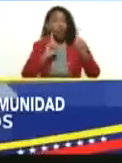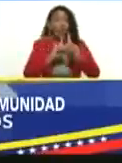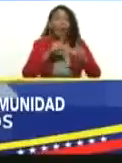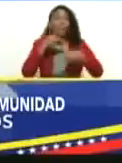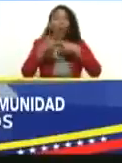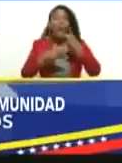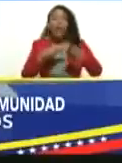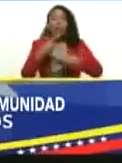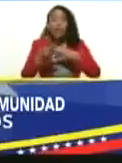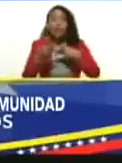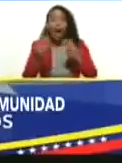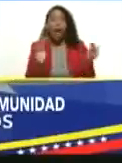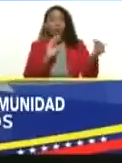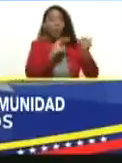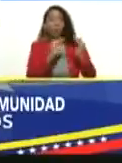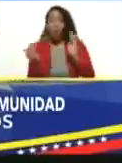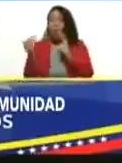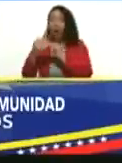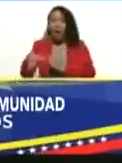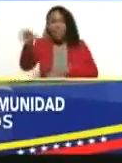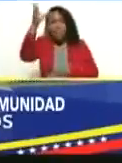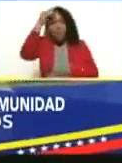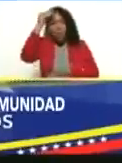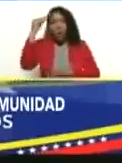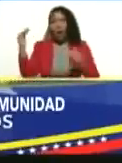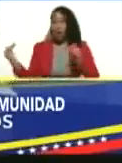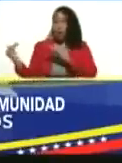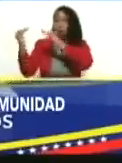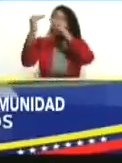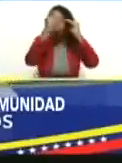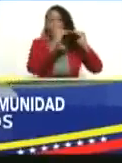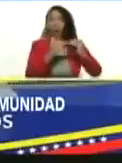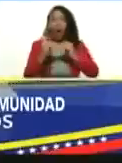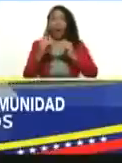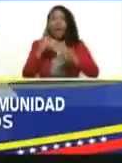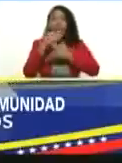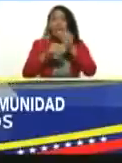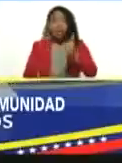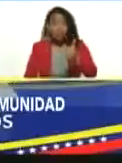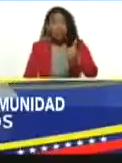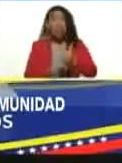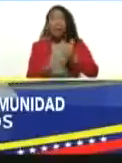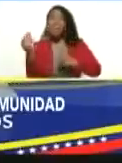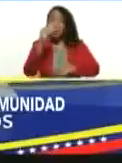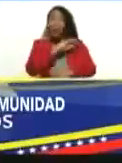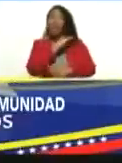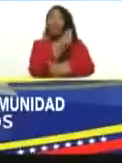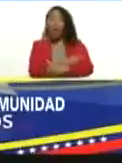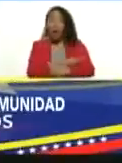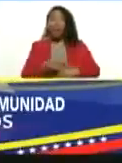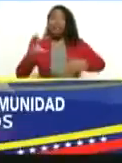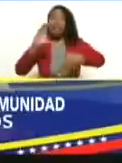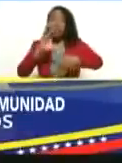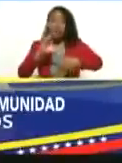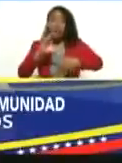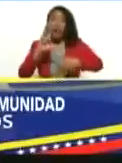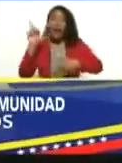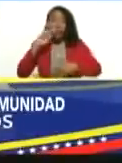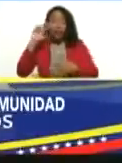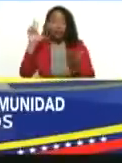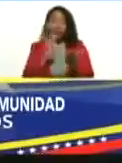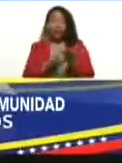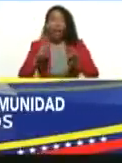comunes aprendizaje común y le dio una gran fortaleza a la celac y una presencia real en la vida